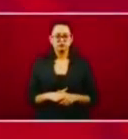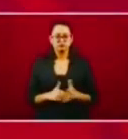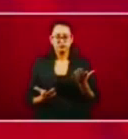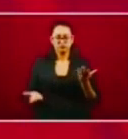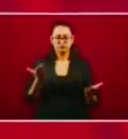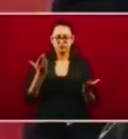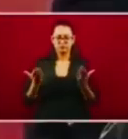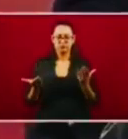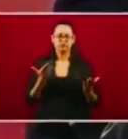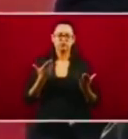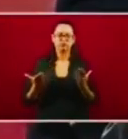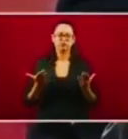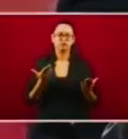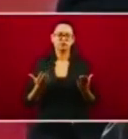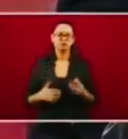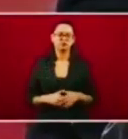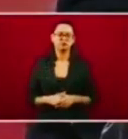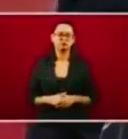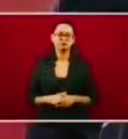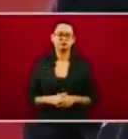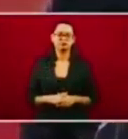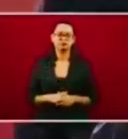Este balance...